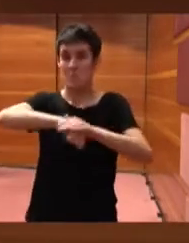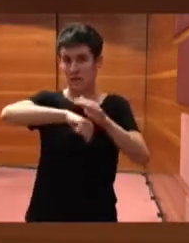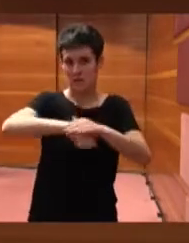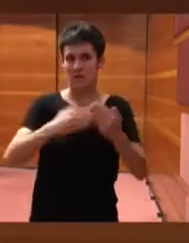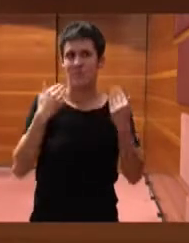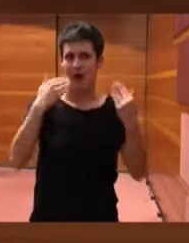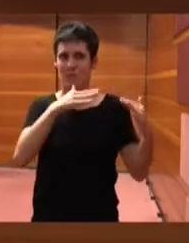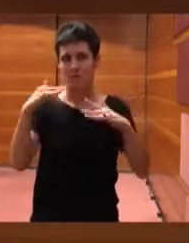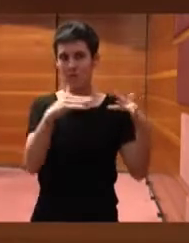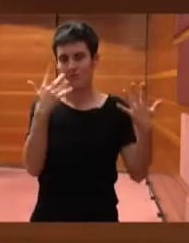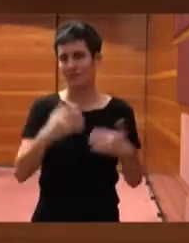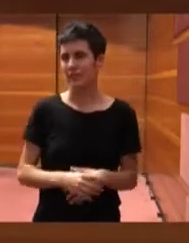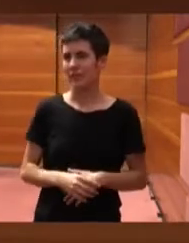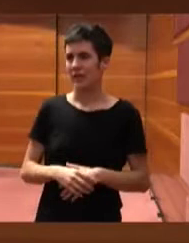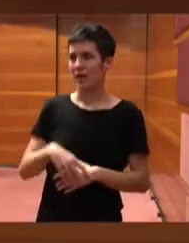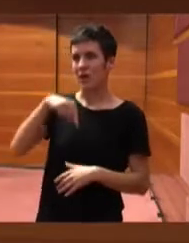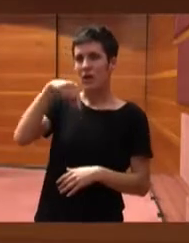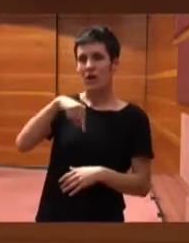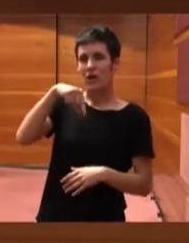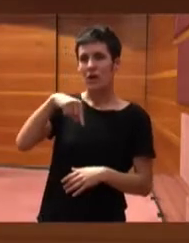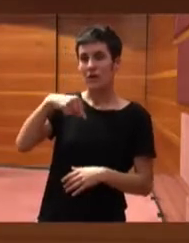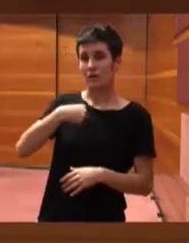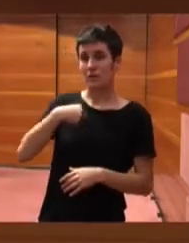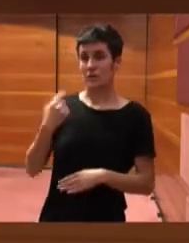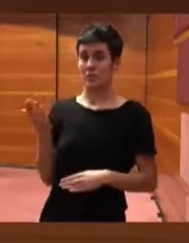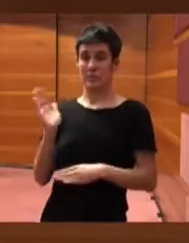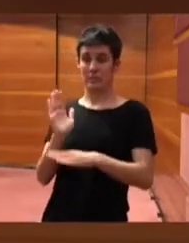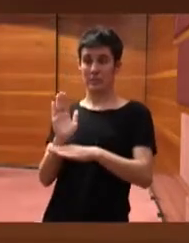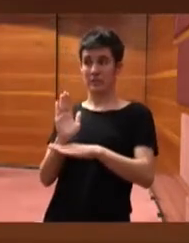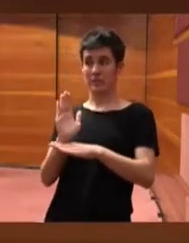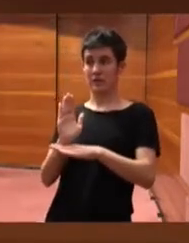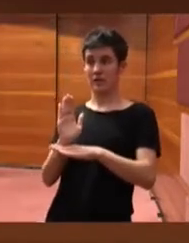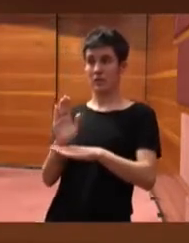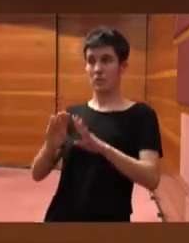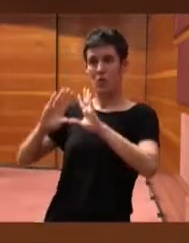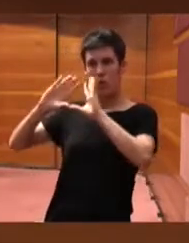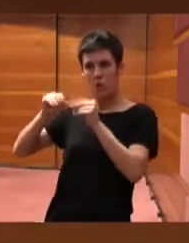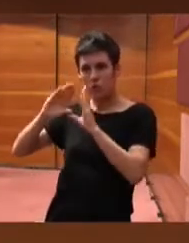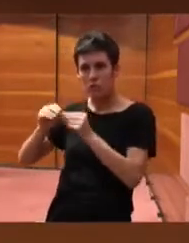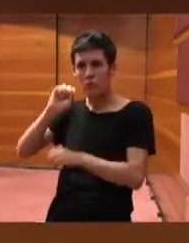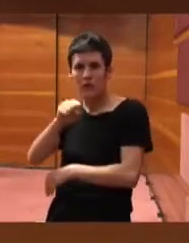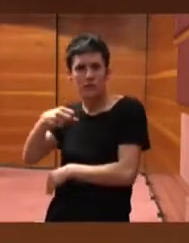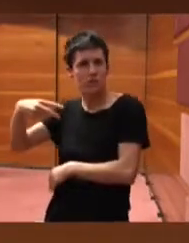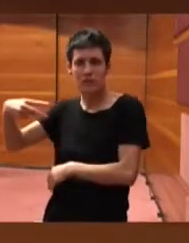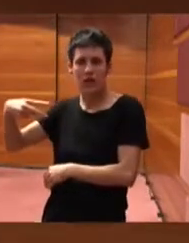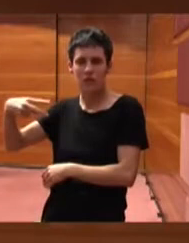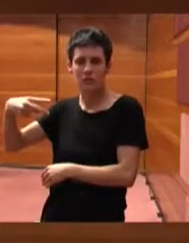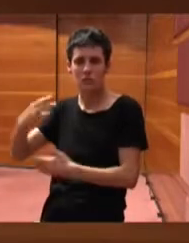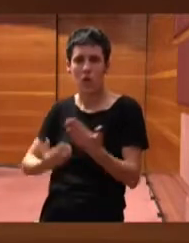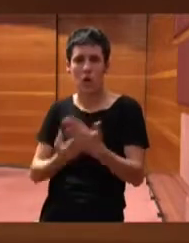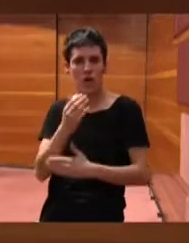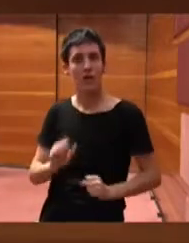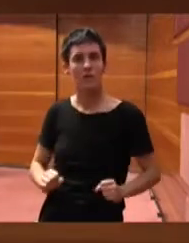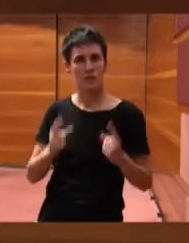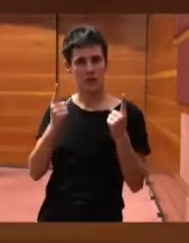alavés. Hoy les voy a presentar las conclusiones, los resultados de esta primera jornada